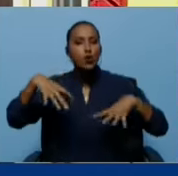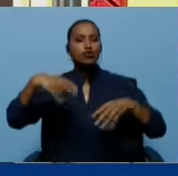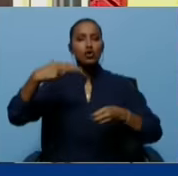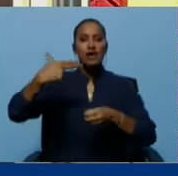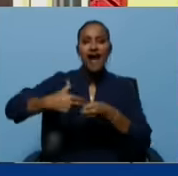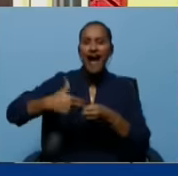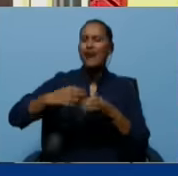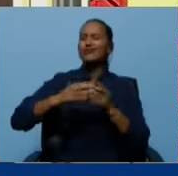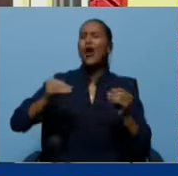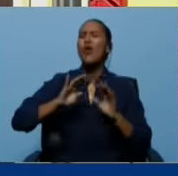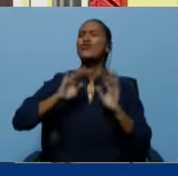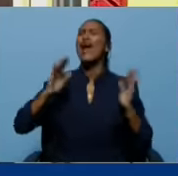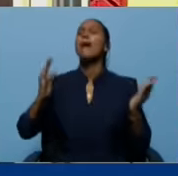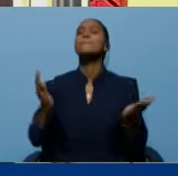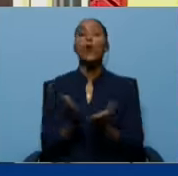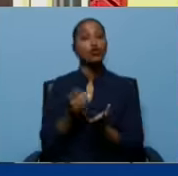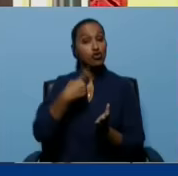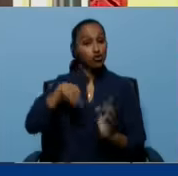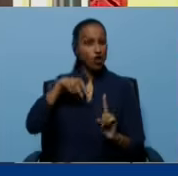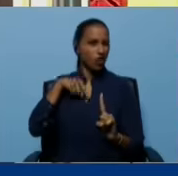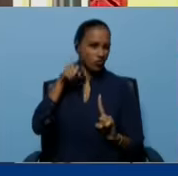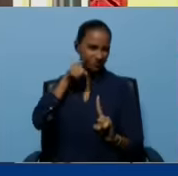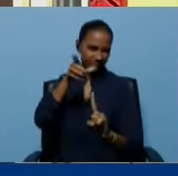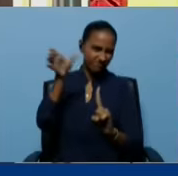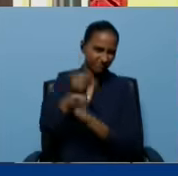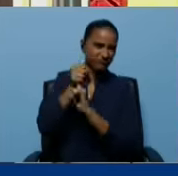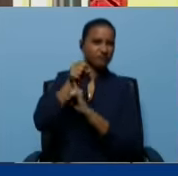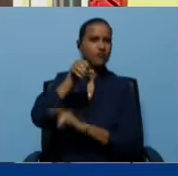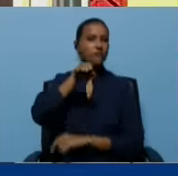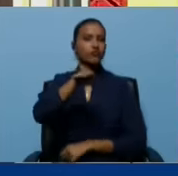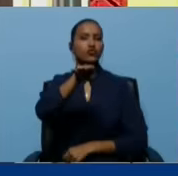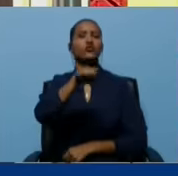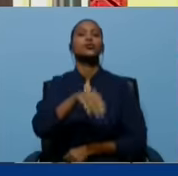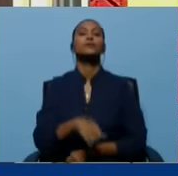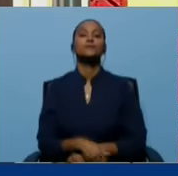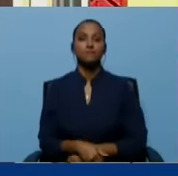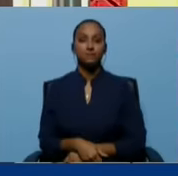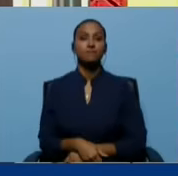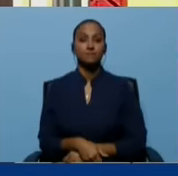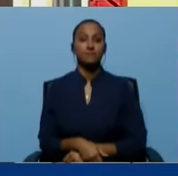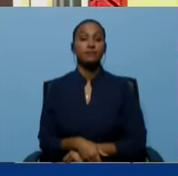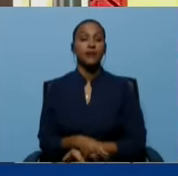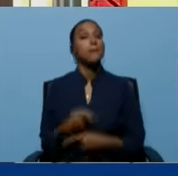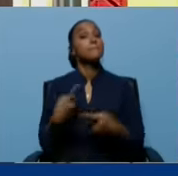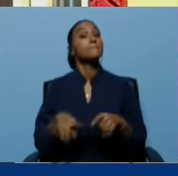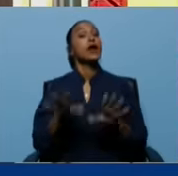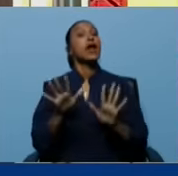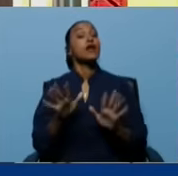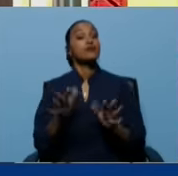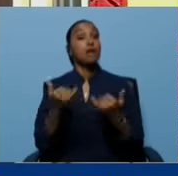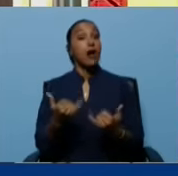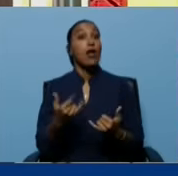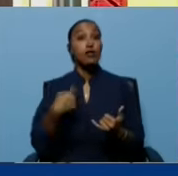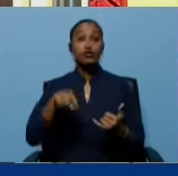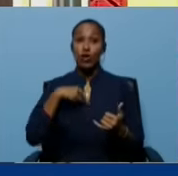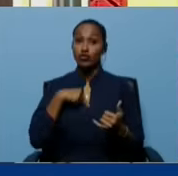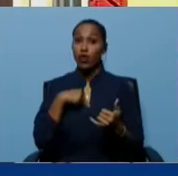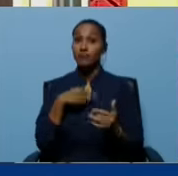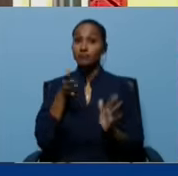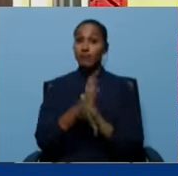del mundo. Para allá vamos. Pero mientras tanto, a producir, mira, la